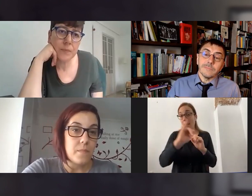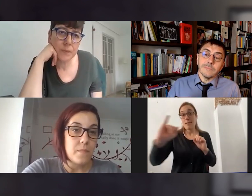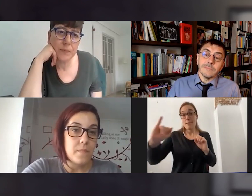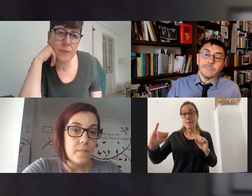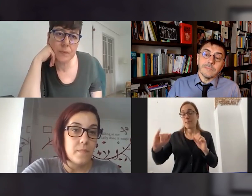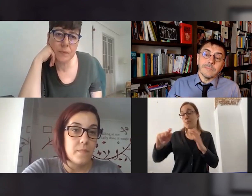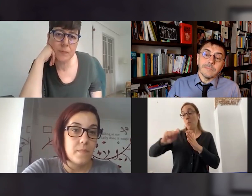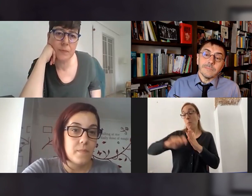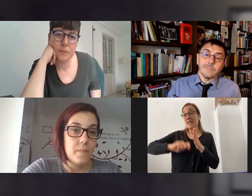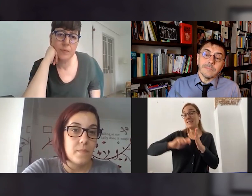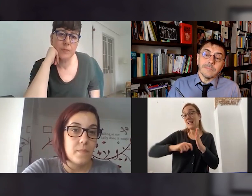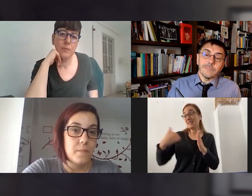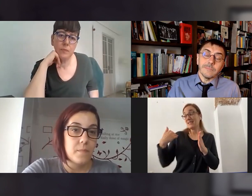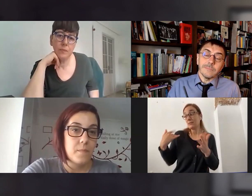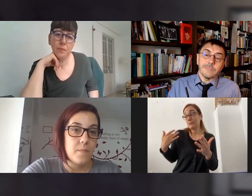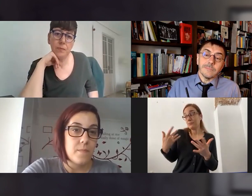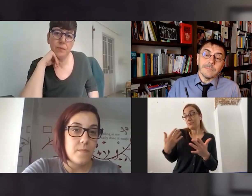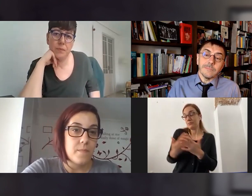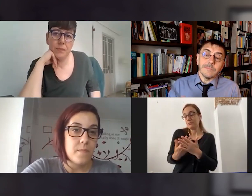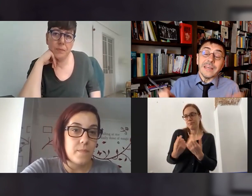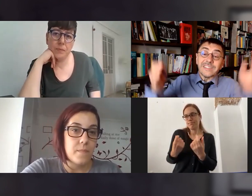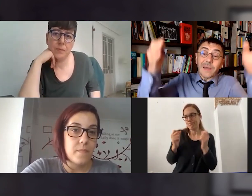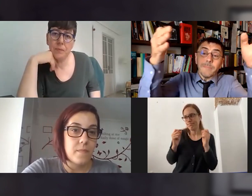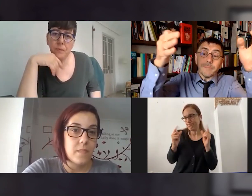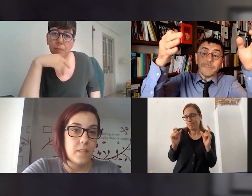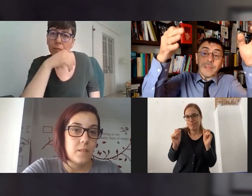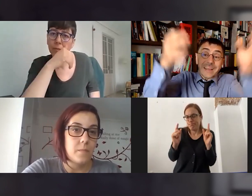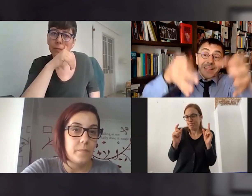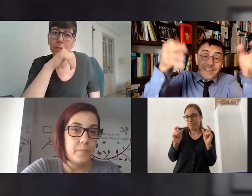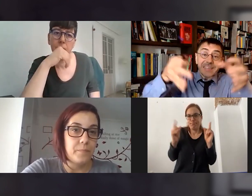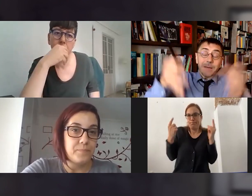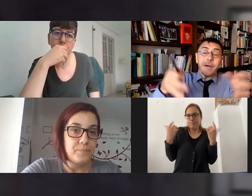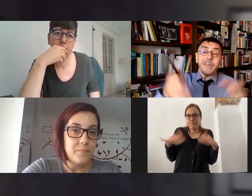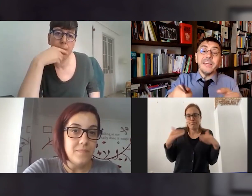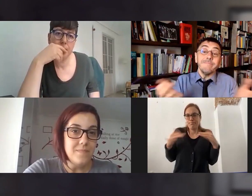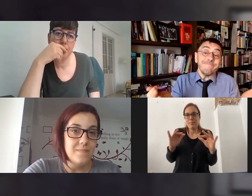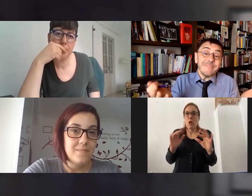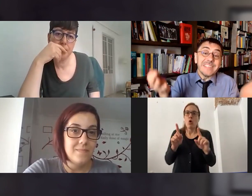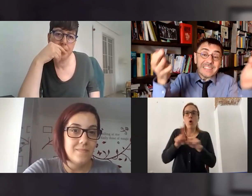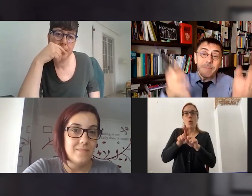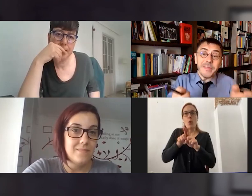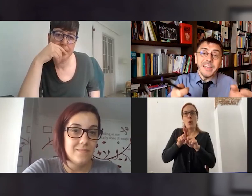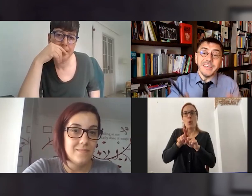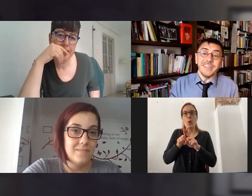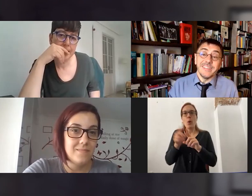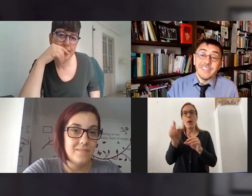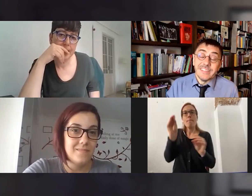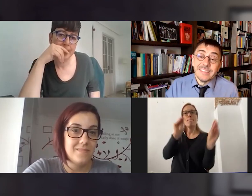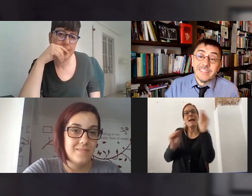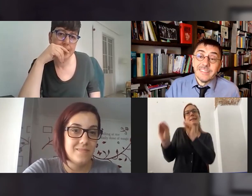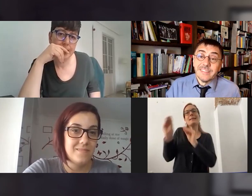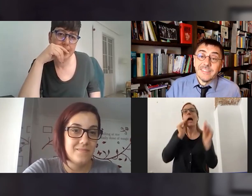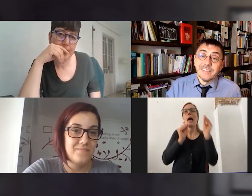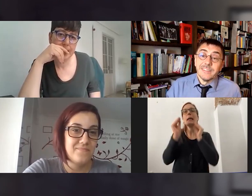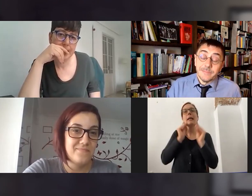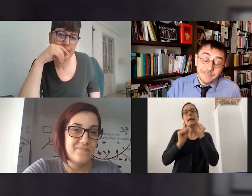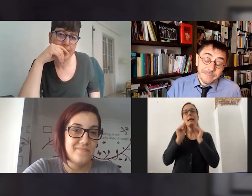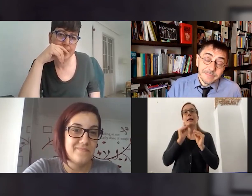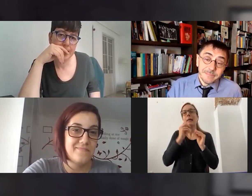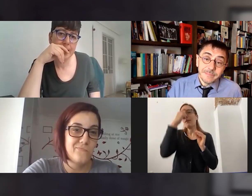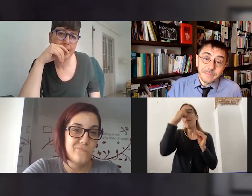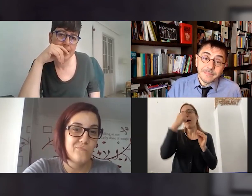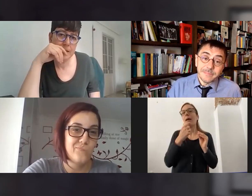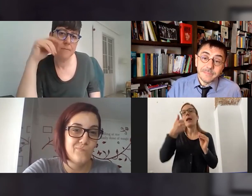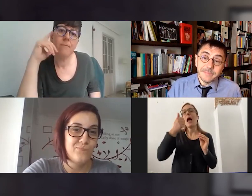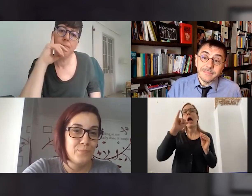estamos viendo cómo están contribuyendo a maquillar el fracaso del Partido Popular, a Ayuso. Le están lavando la imagen a Ayuso.